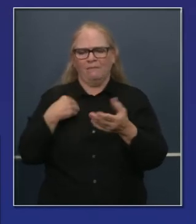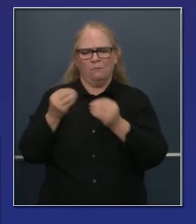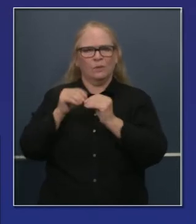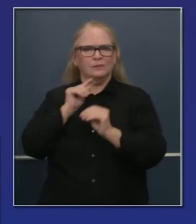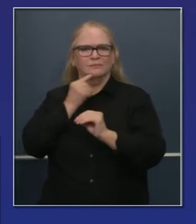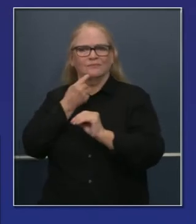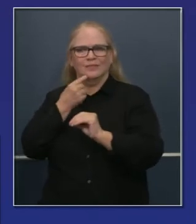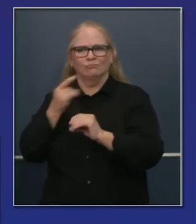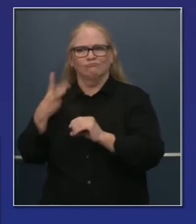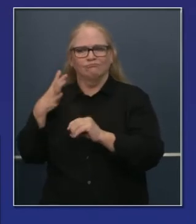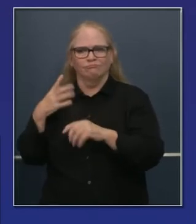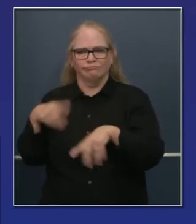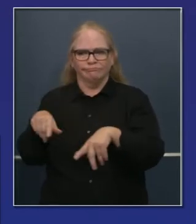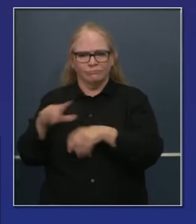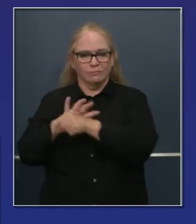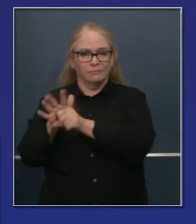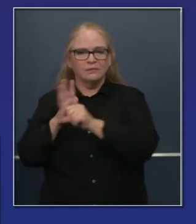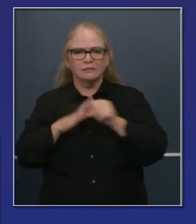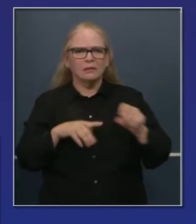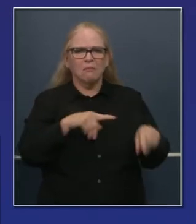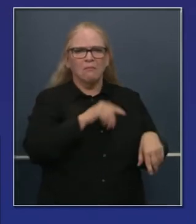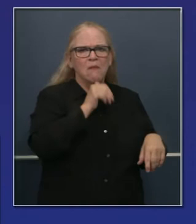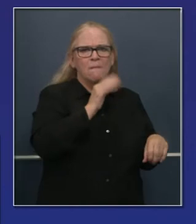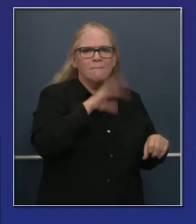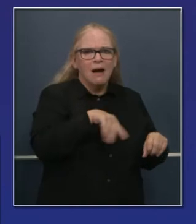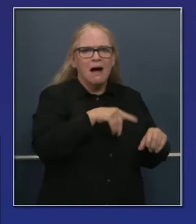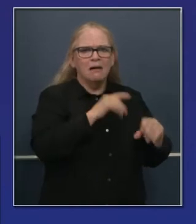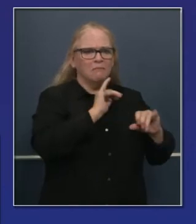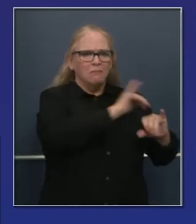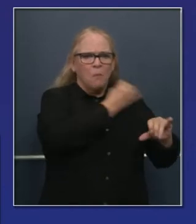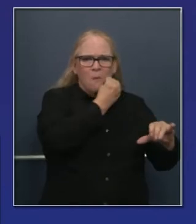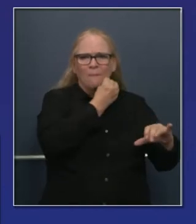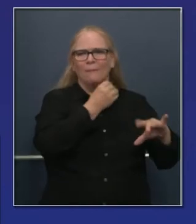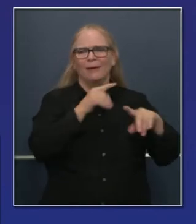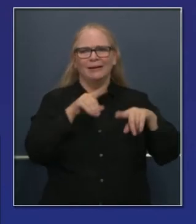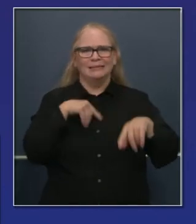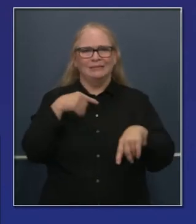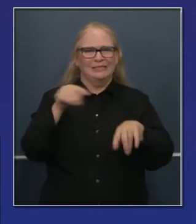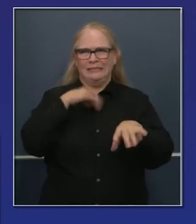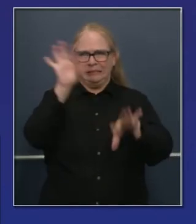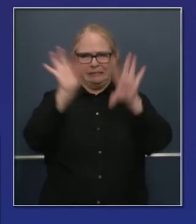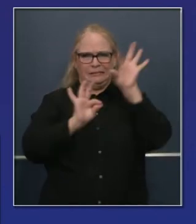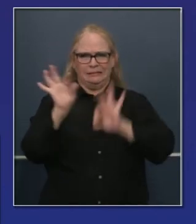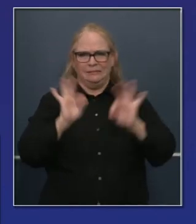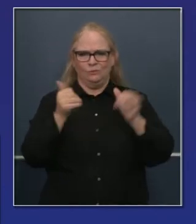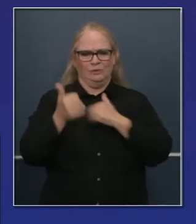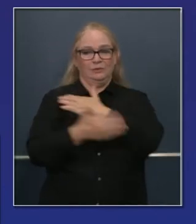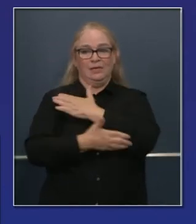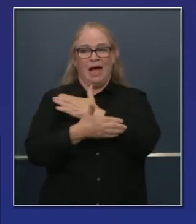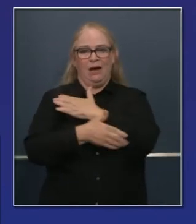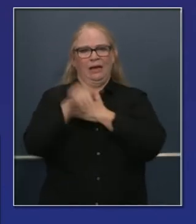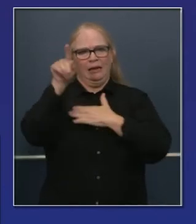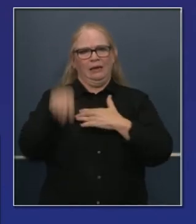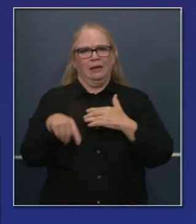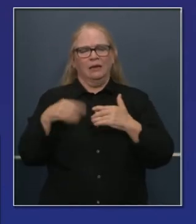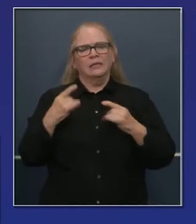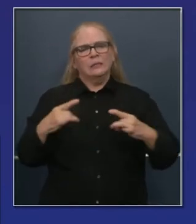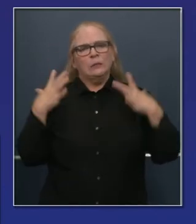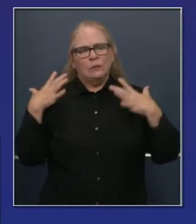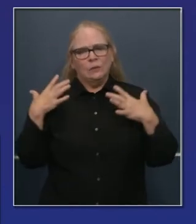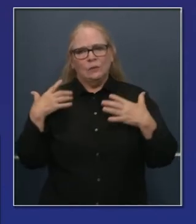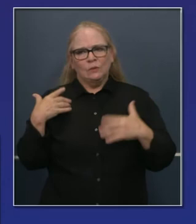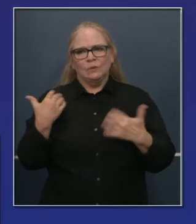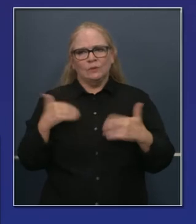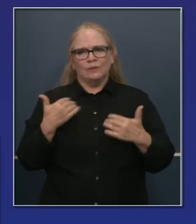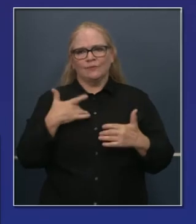menos afectadas por con el 19 y que otras partes del estado entonces emitimos esta lista de monitoreo la cual actualizamos de